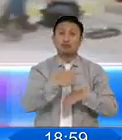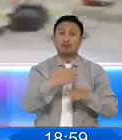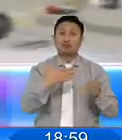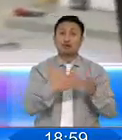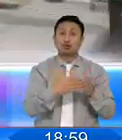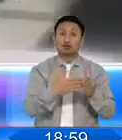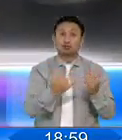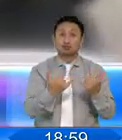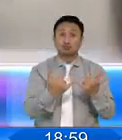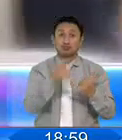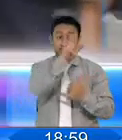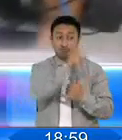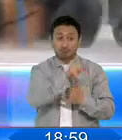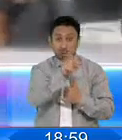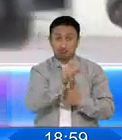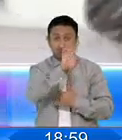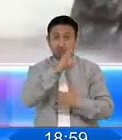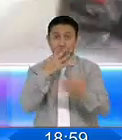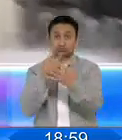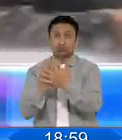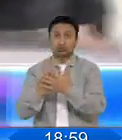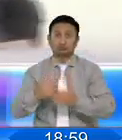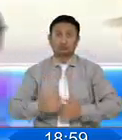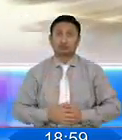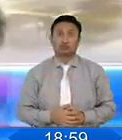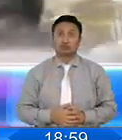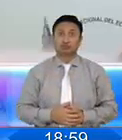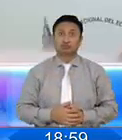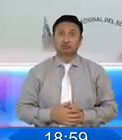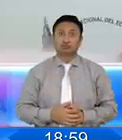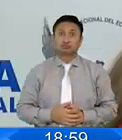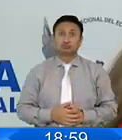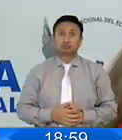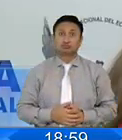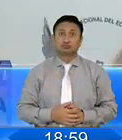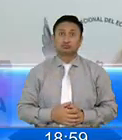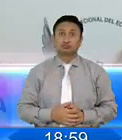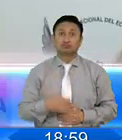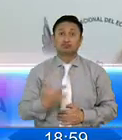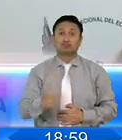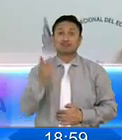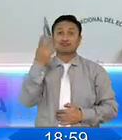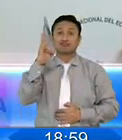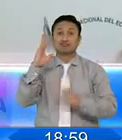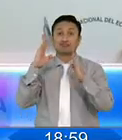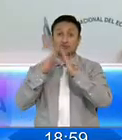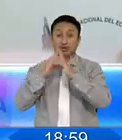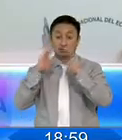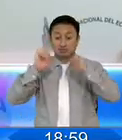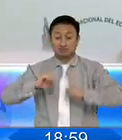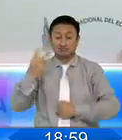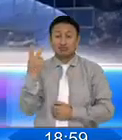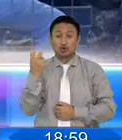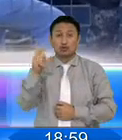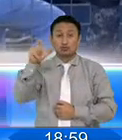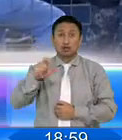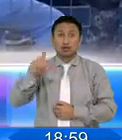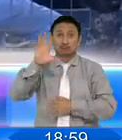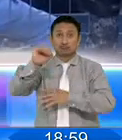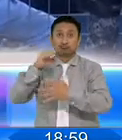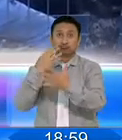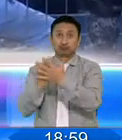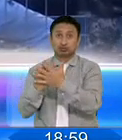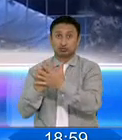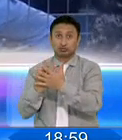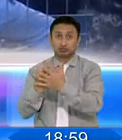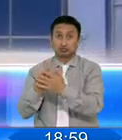fueron aprehendidos durante ese amanecer. De los 17 domicilios, hay 12 ciudadanos detenidos, por el cual